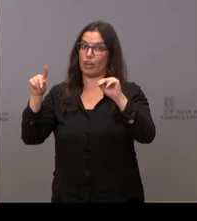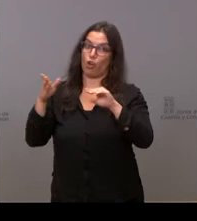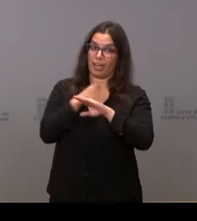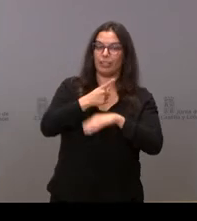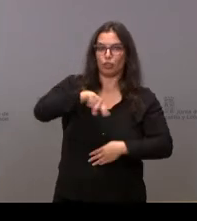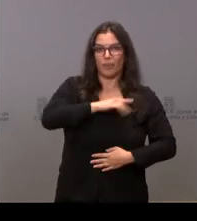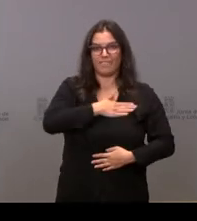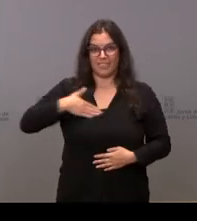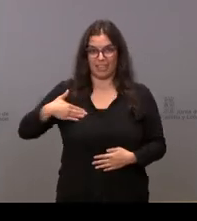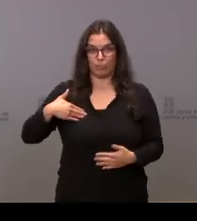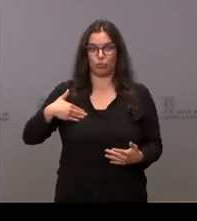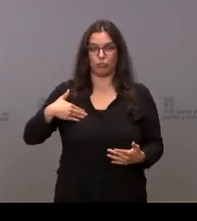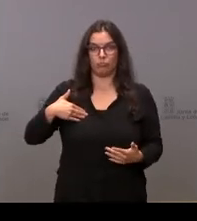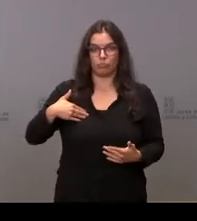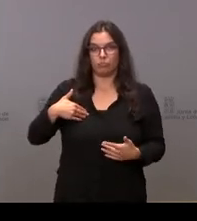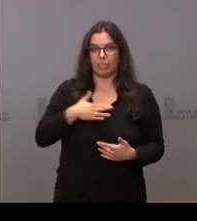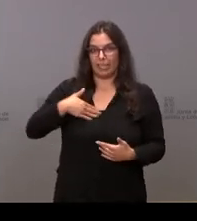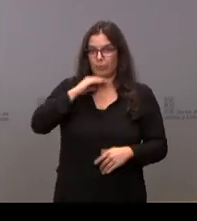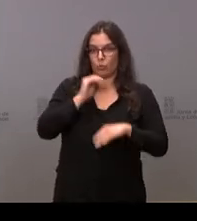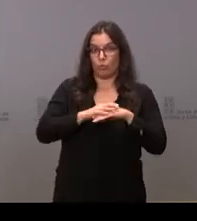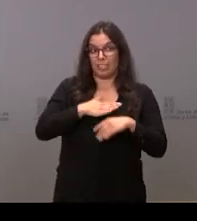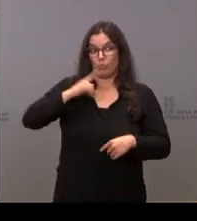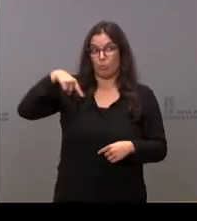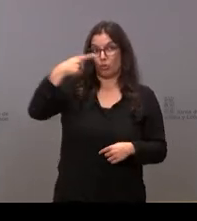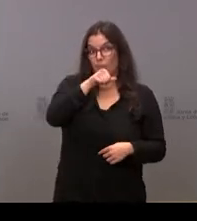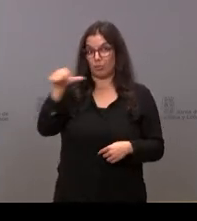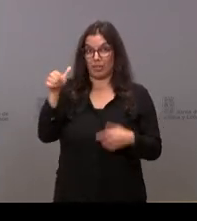es aprobarlos esta semana que viene,